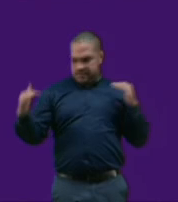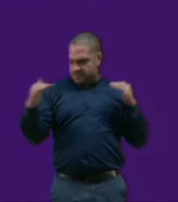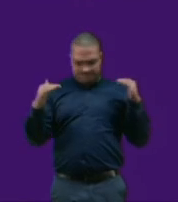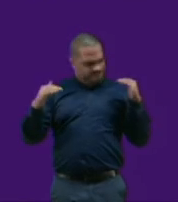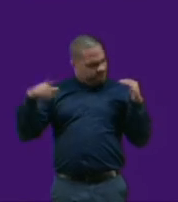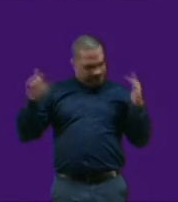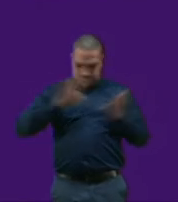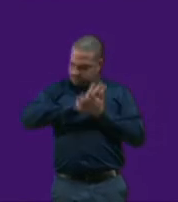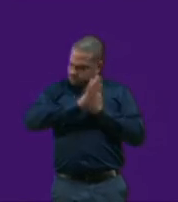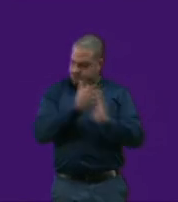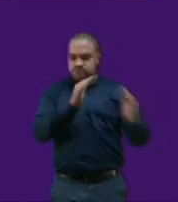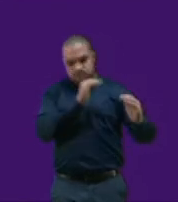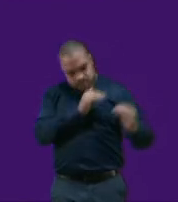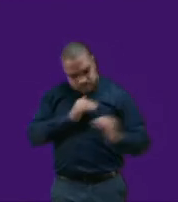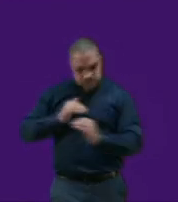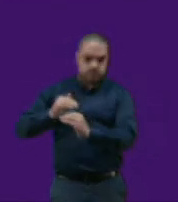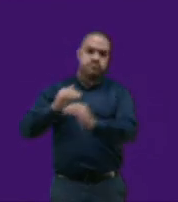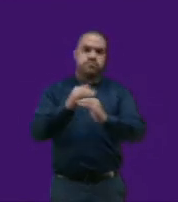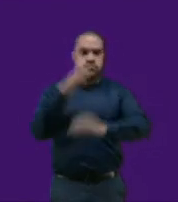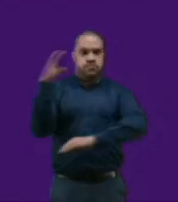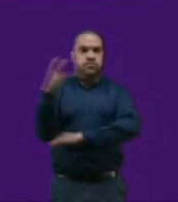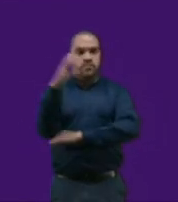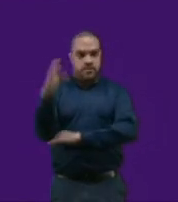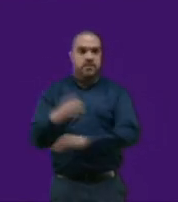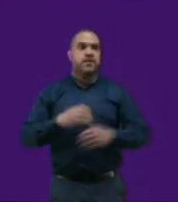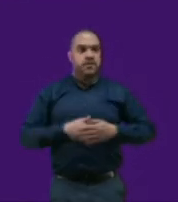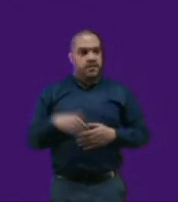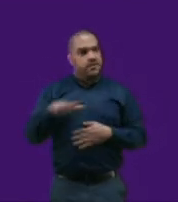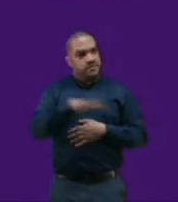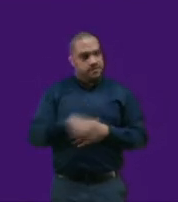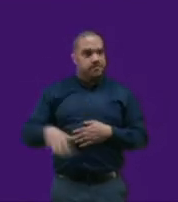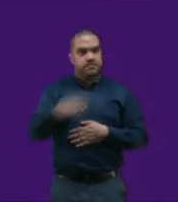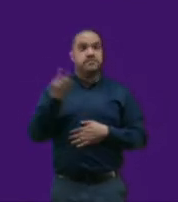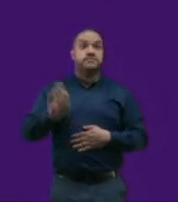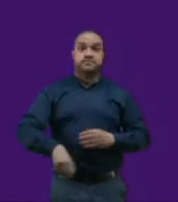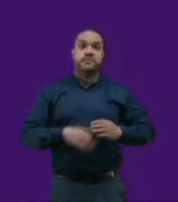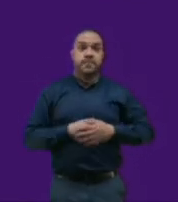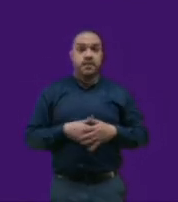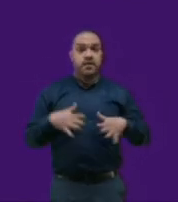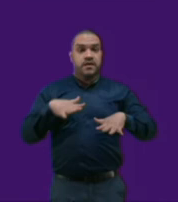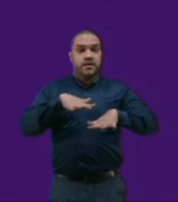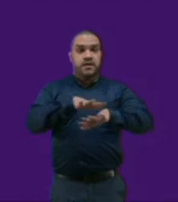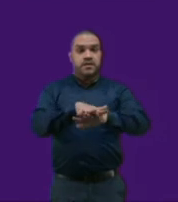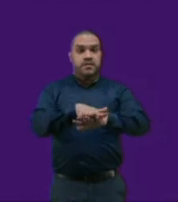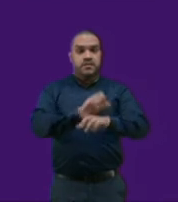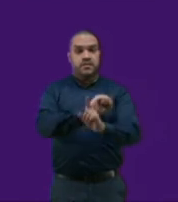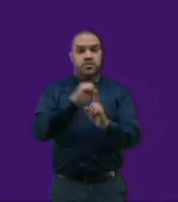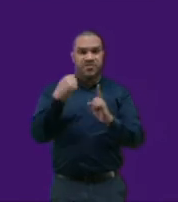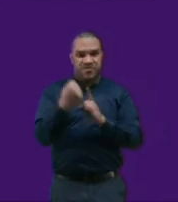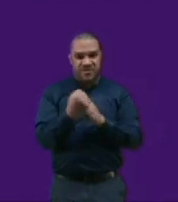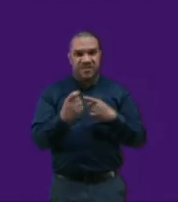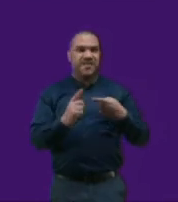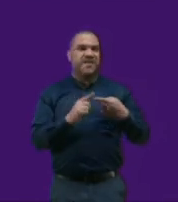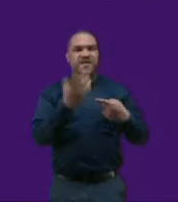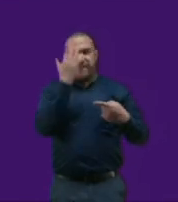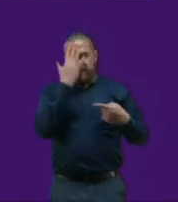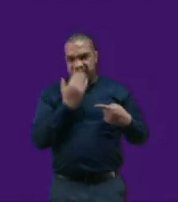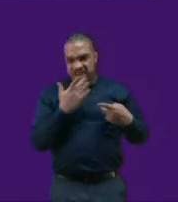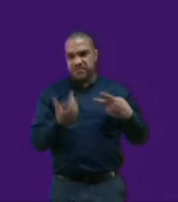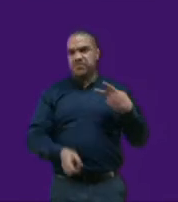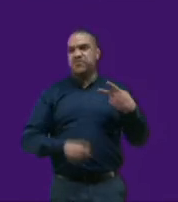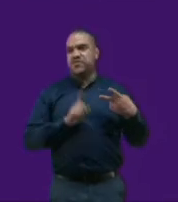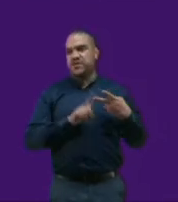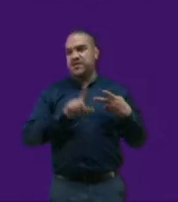Colombia y en todo Latam. Entonces, creo que las redes sociales como Facebook, LinkedIn, si bien